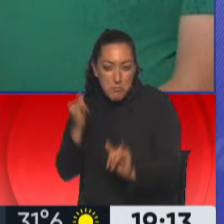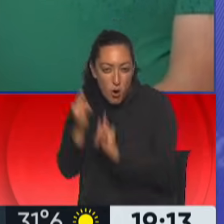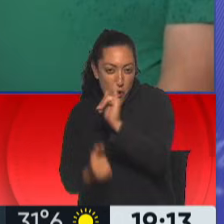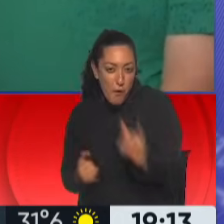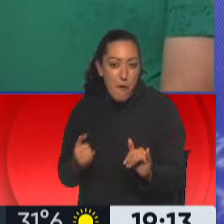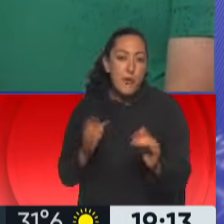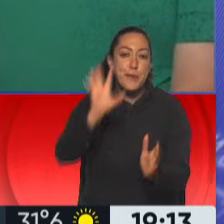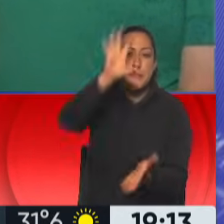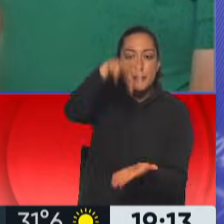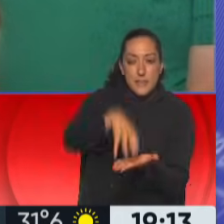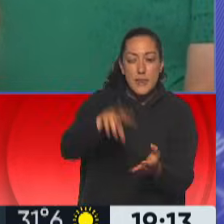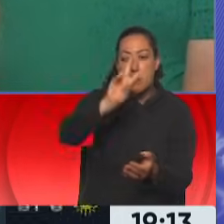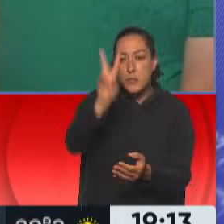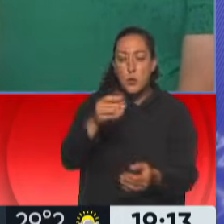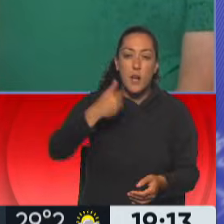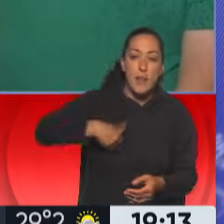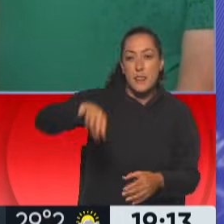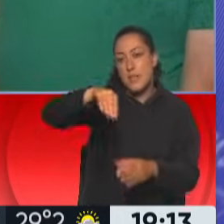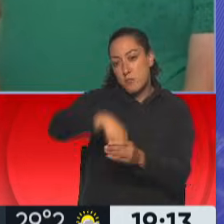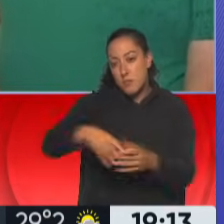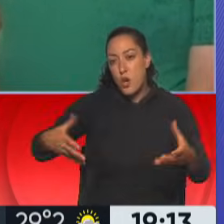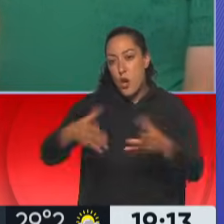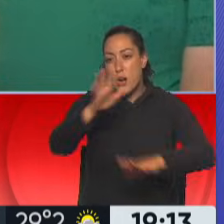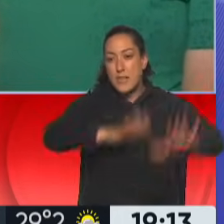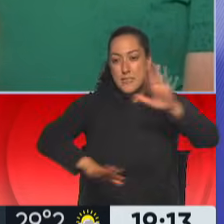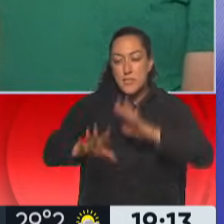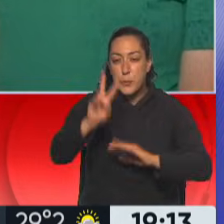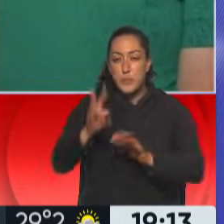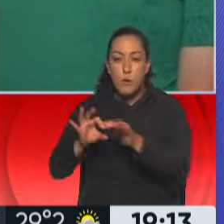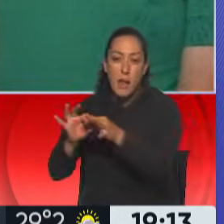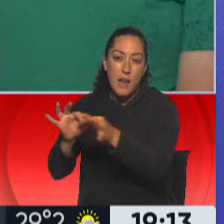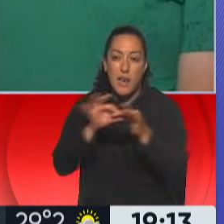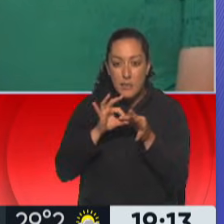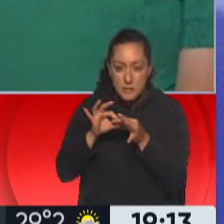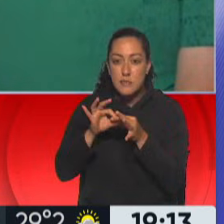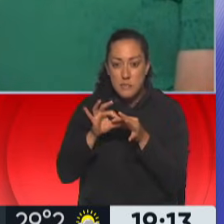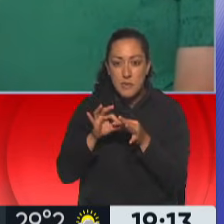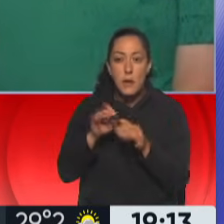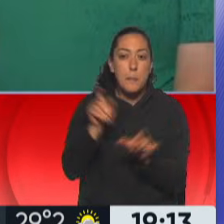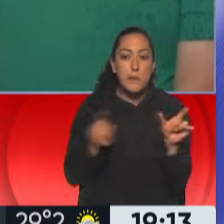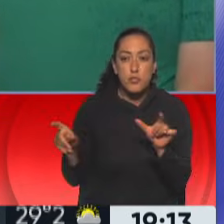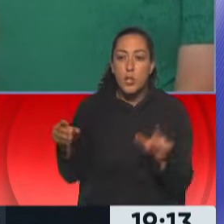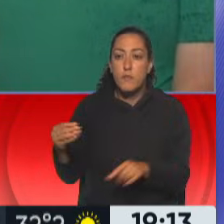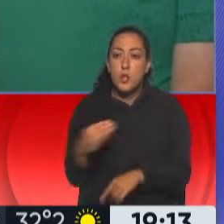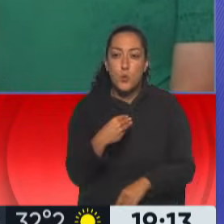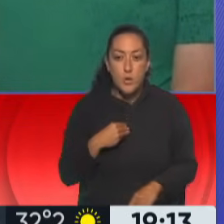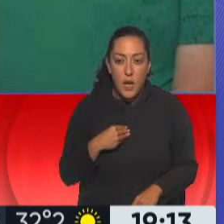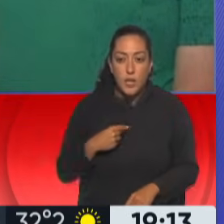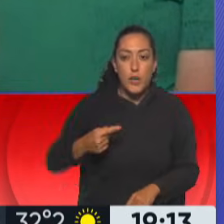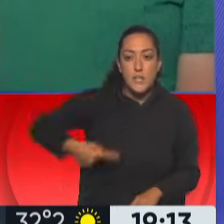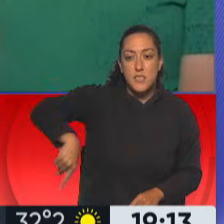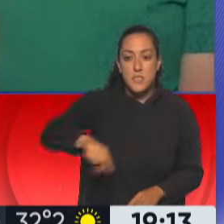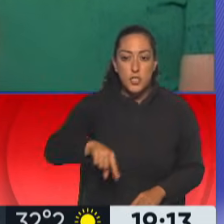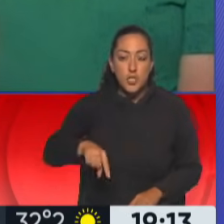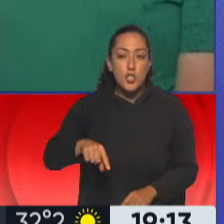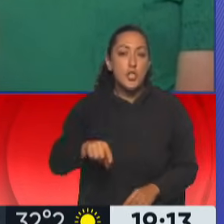este Centro Venezolano-Argentino, esta organización Alianza por Venezuela, que está compuesta por voluntarios que se ocupan justamente de